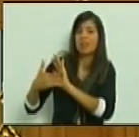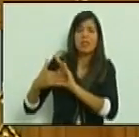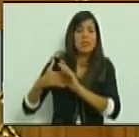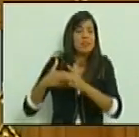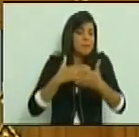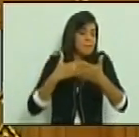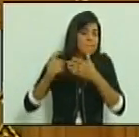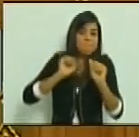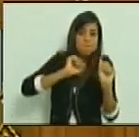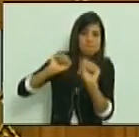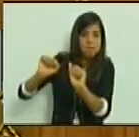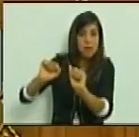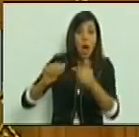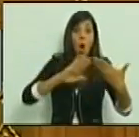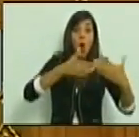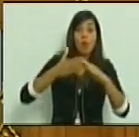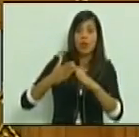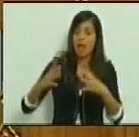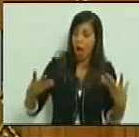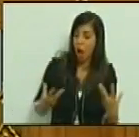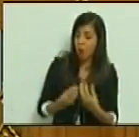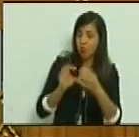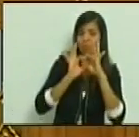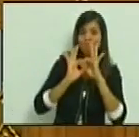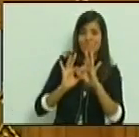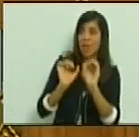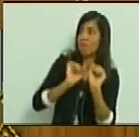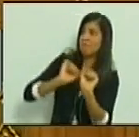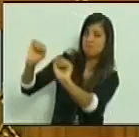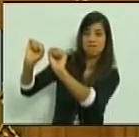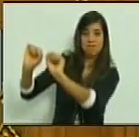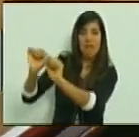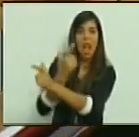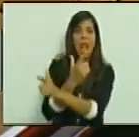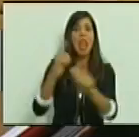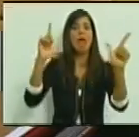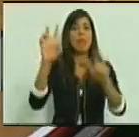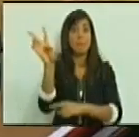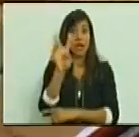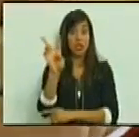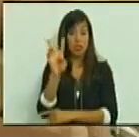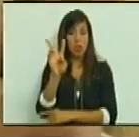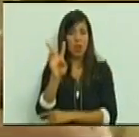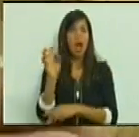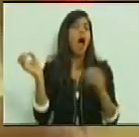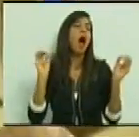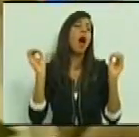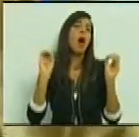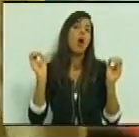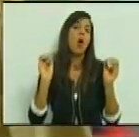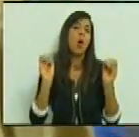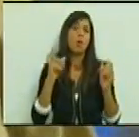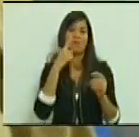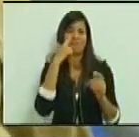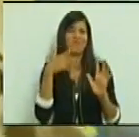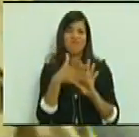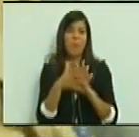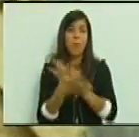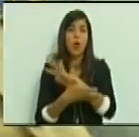verdadera masa apuñada que nos permita romper con esas cadenas. O lo que nos pasa con el sector comunal, por ejemplo,